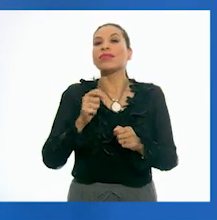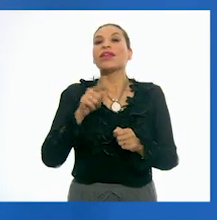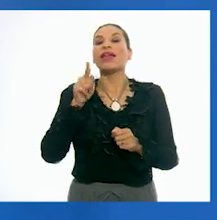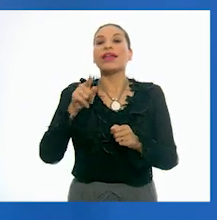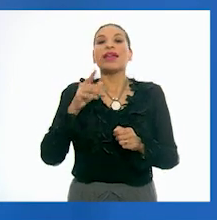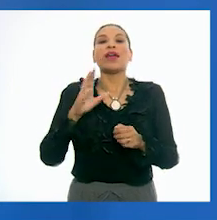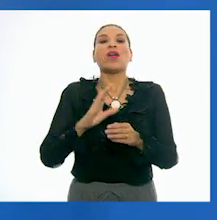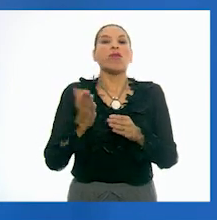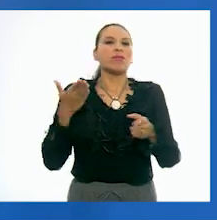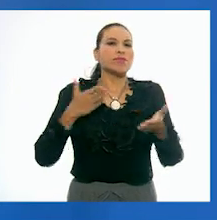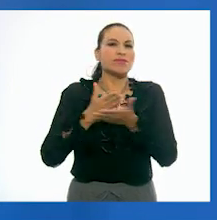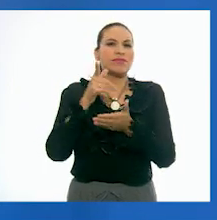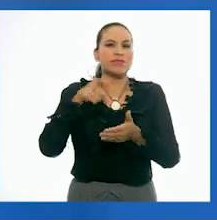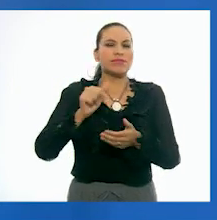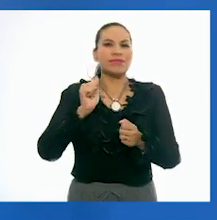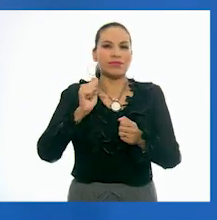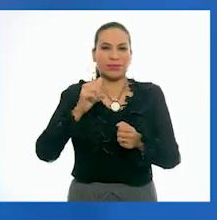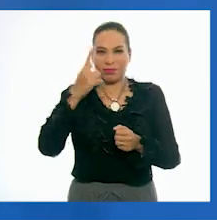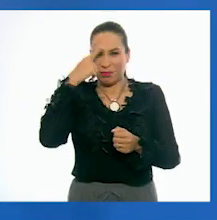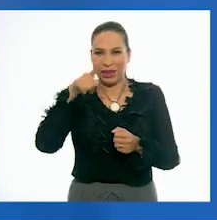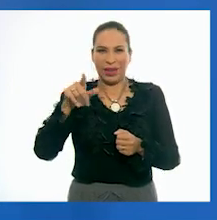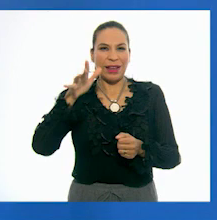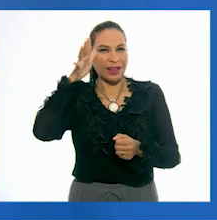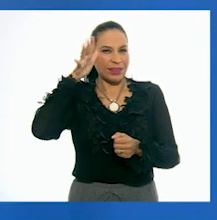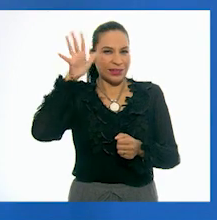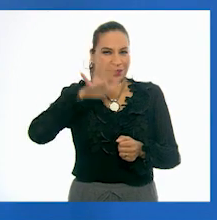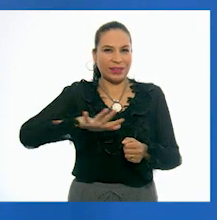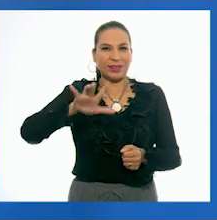de Tenochtitlán, capital del Imperio Mexica,